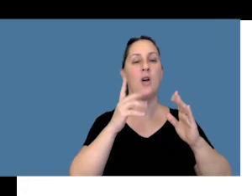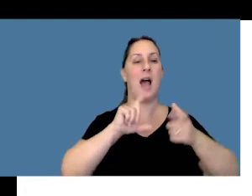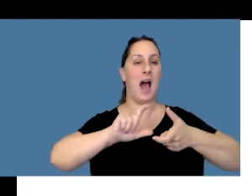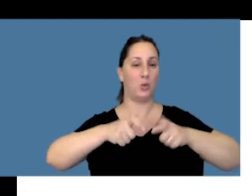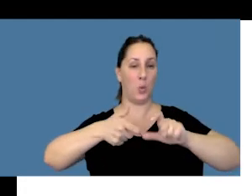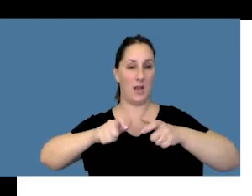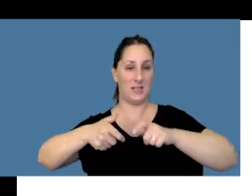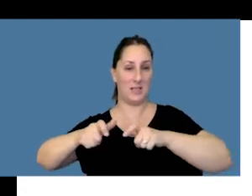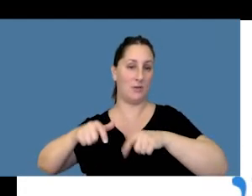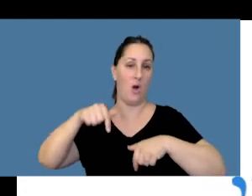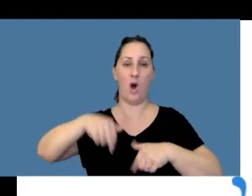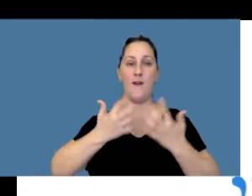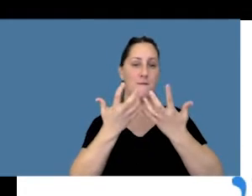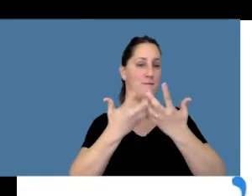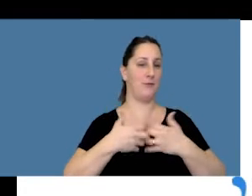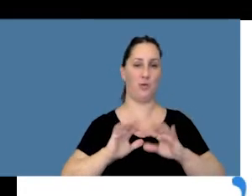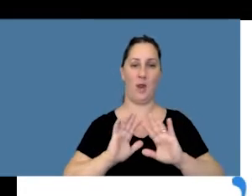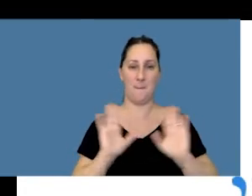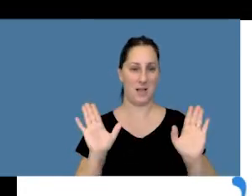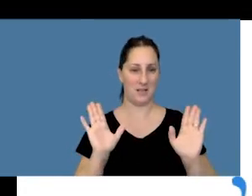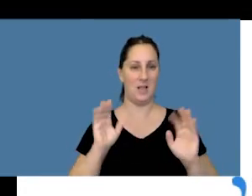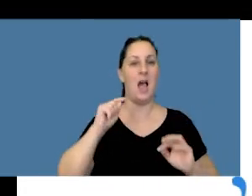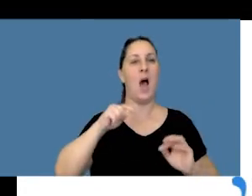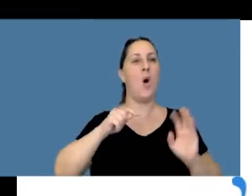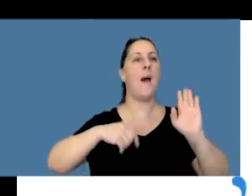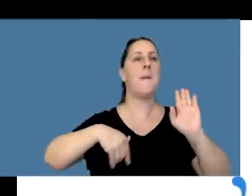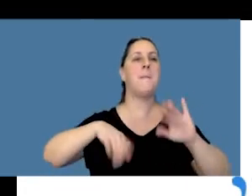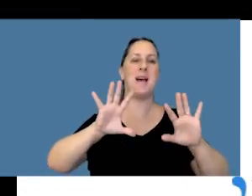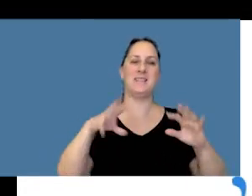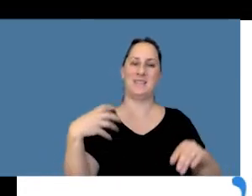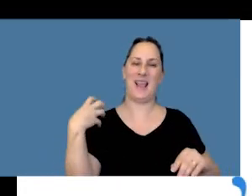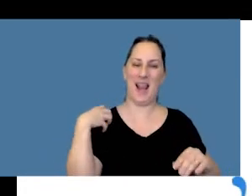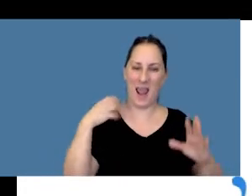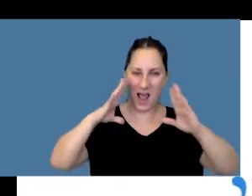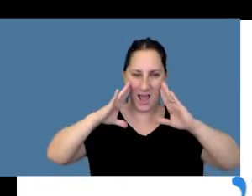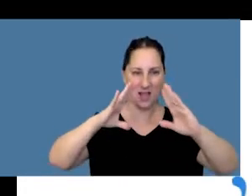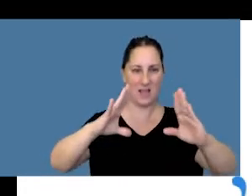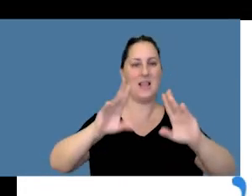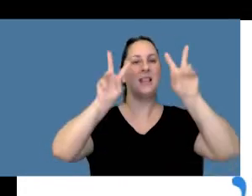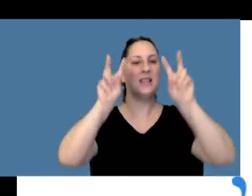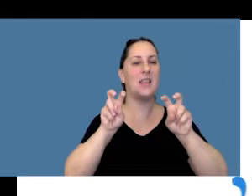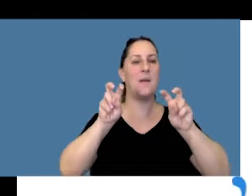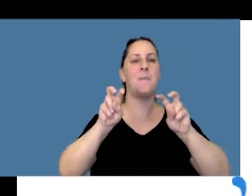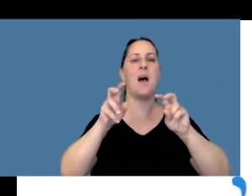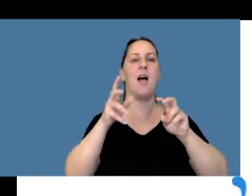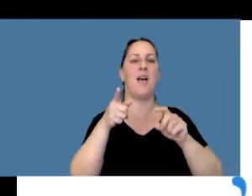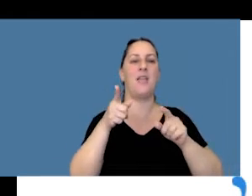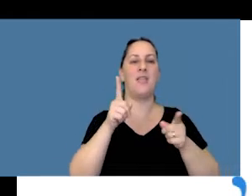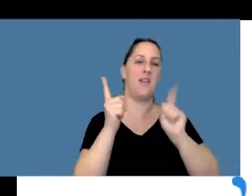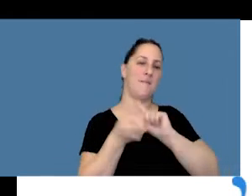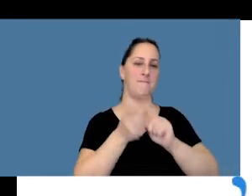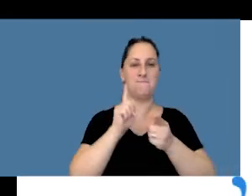actualizaciones, ha dejado de funcionar como tal porque es más abarcativo el tema de la movilidad